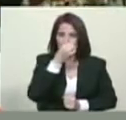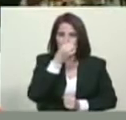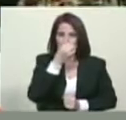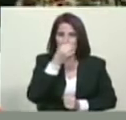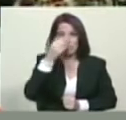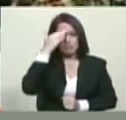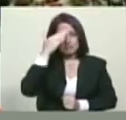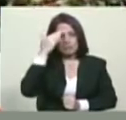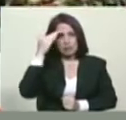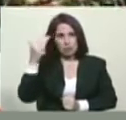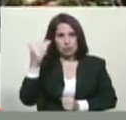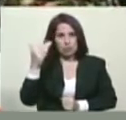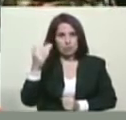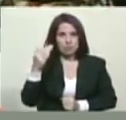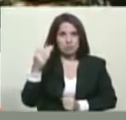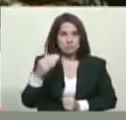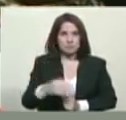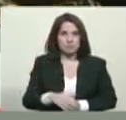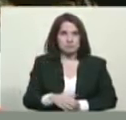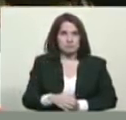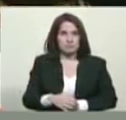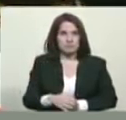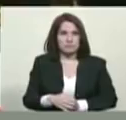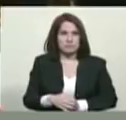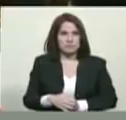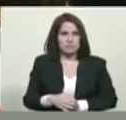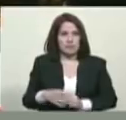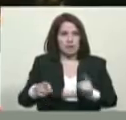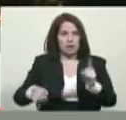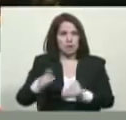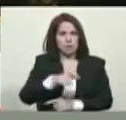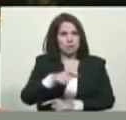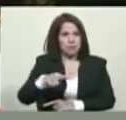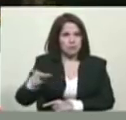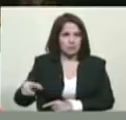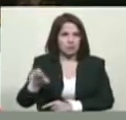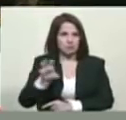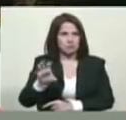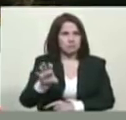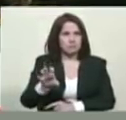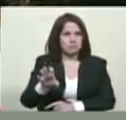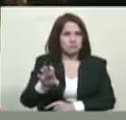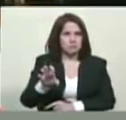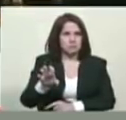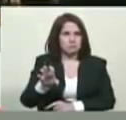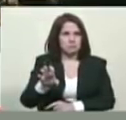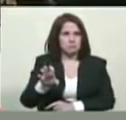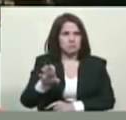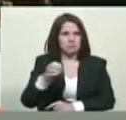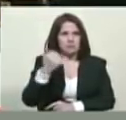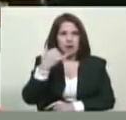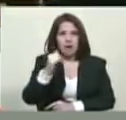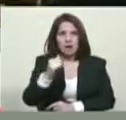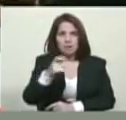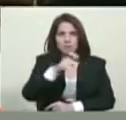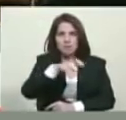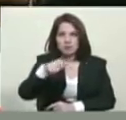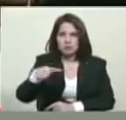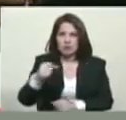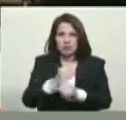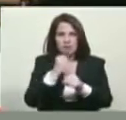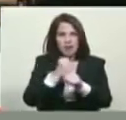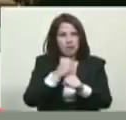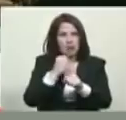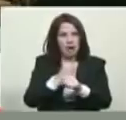Saludo buenos profesionales, hay profesionales patriotas, hay profesionales bien convencidos con su pueblo.